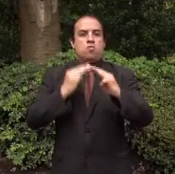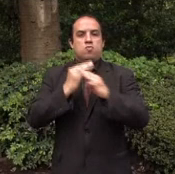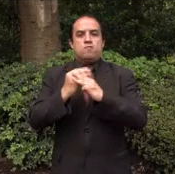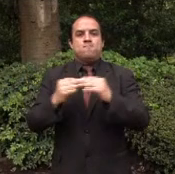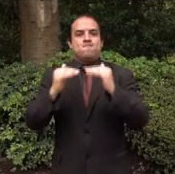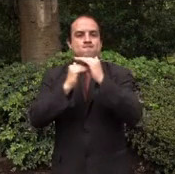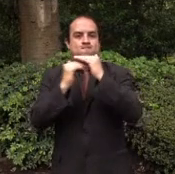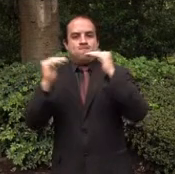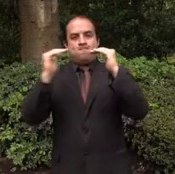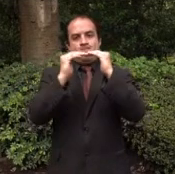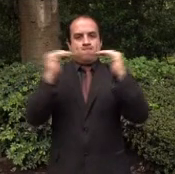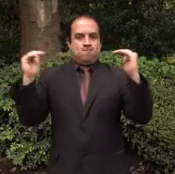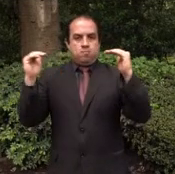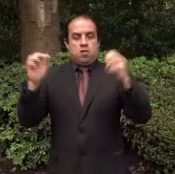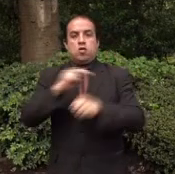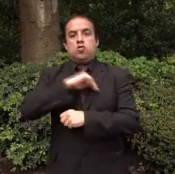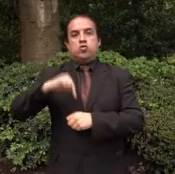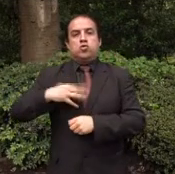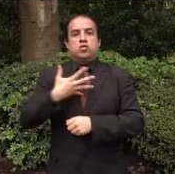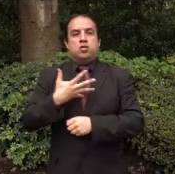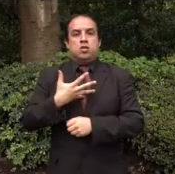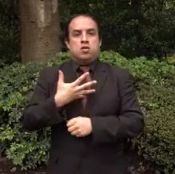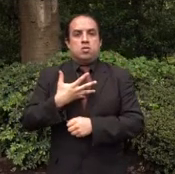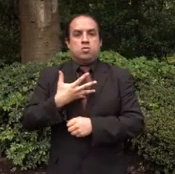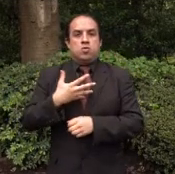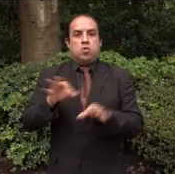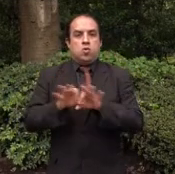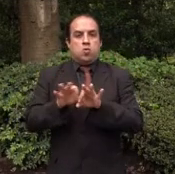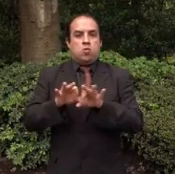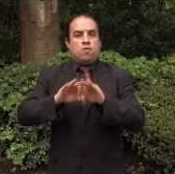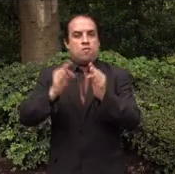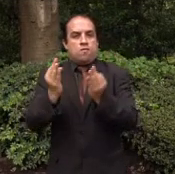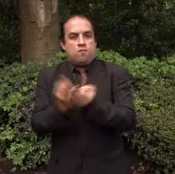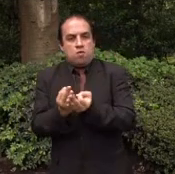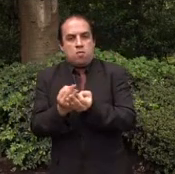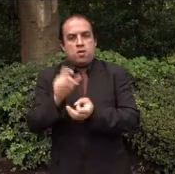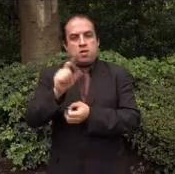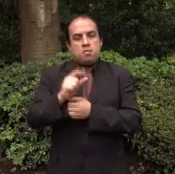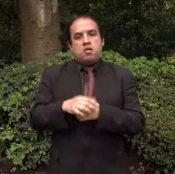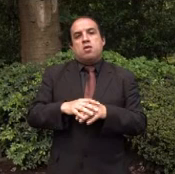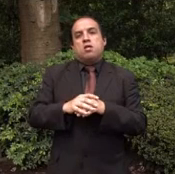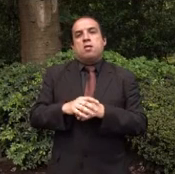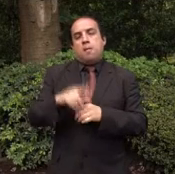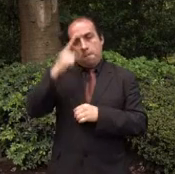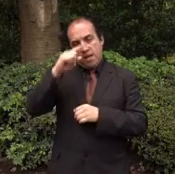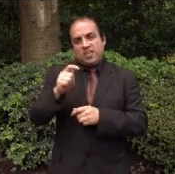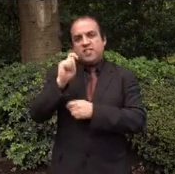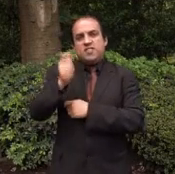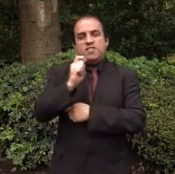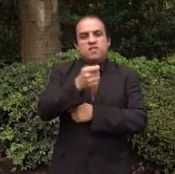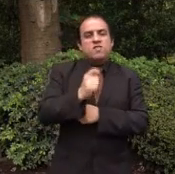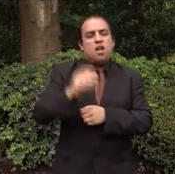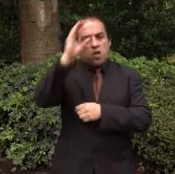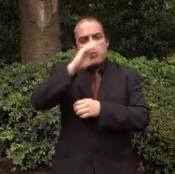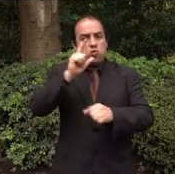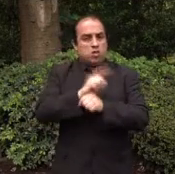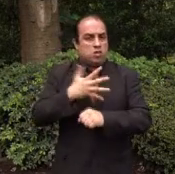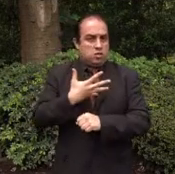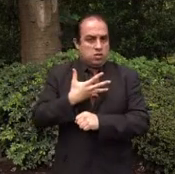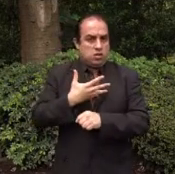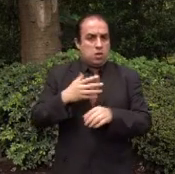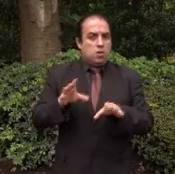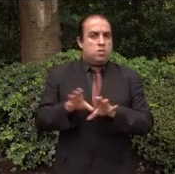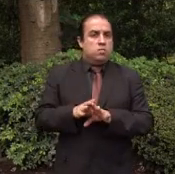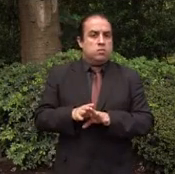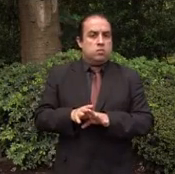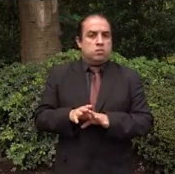cultural poderoso, no solo por su impresionante dimensión, sino por la concepción más amplia del significado de la cultura que contempla en el centro